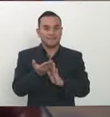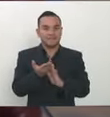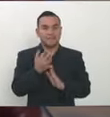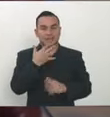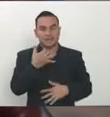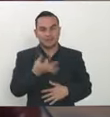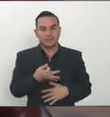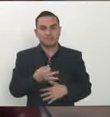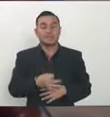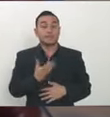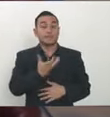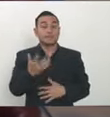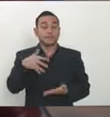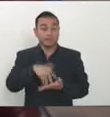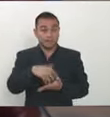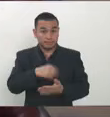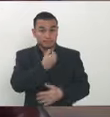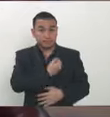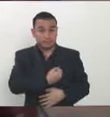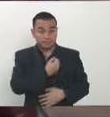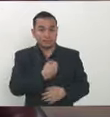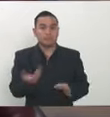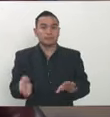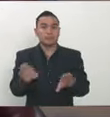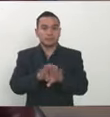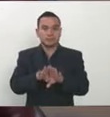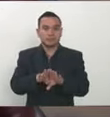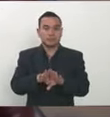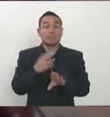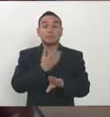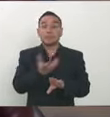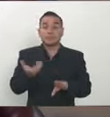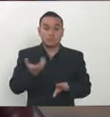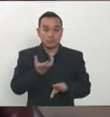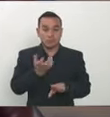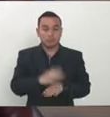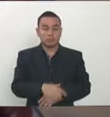a la crisis de nuestro pueblo, porque vamos a cerrar sus negocios y le vamos a decomisar